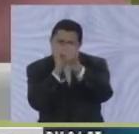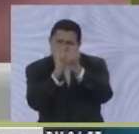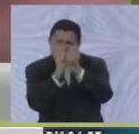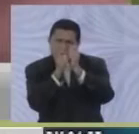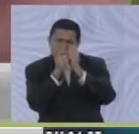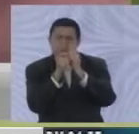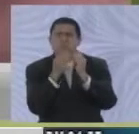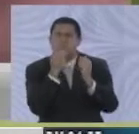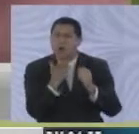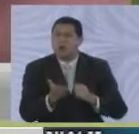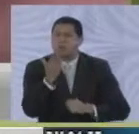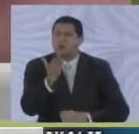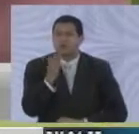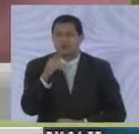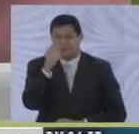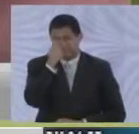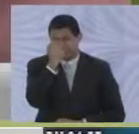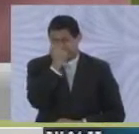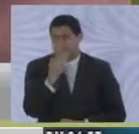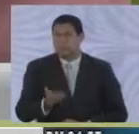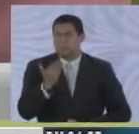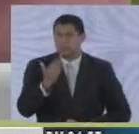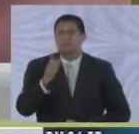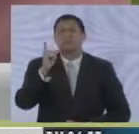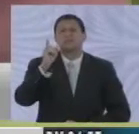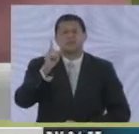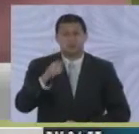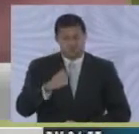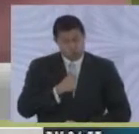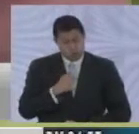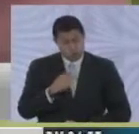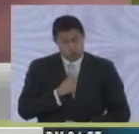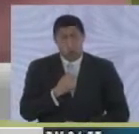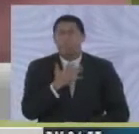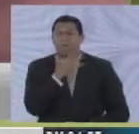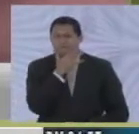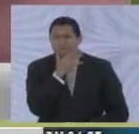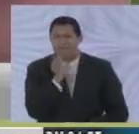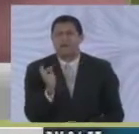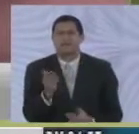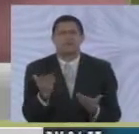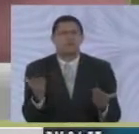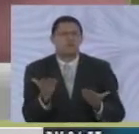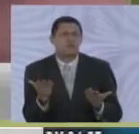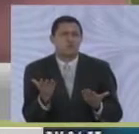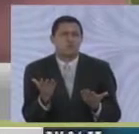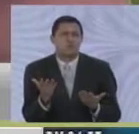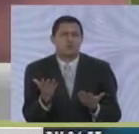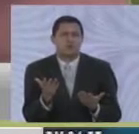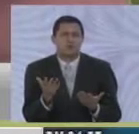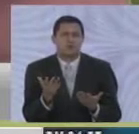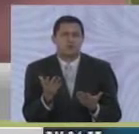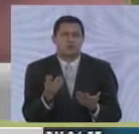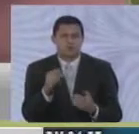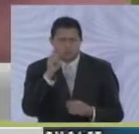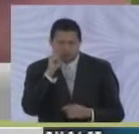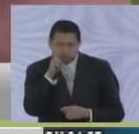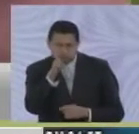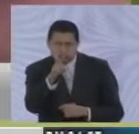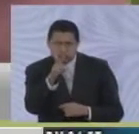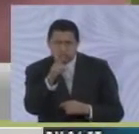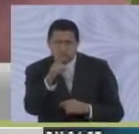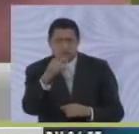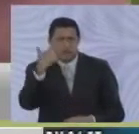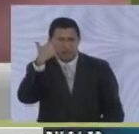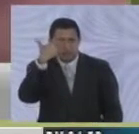unidad funcional importante dentro de la nariz. Particularmente yo utilizo un método que es cirugía fotónica, que es la utilización